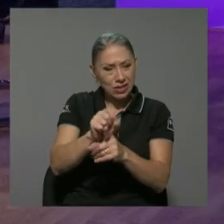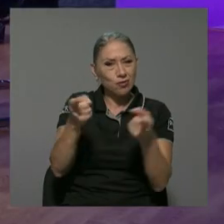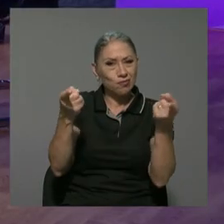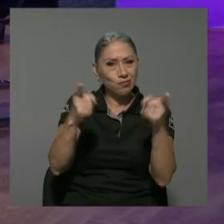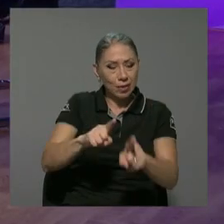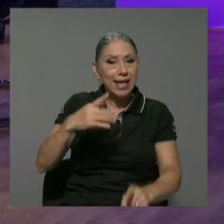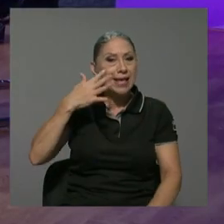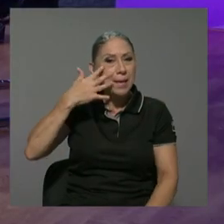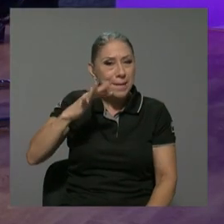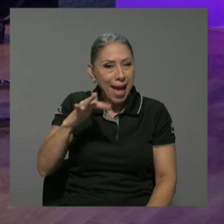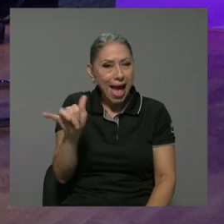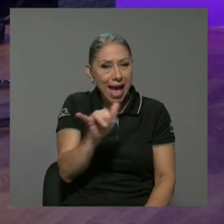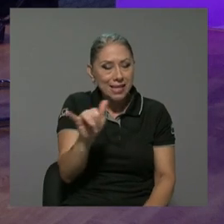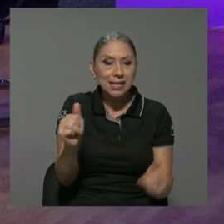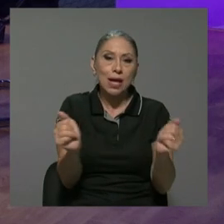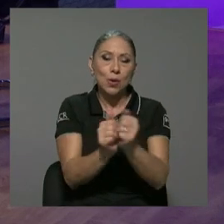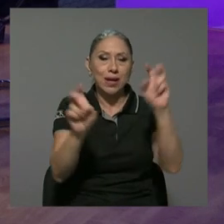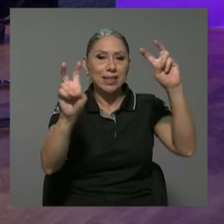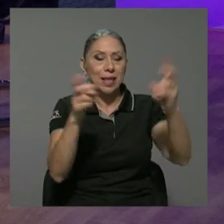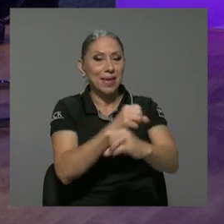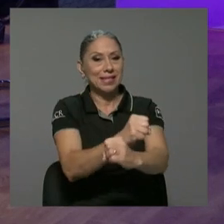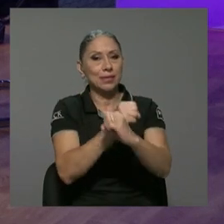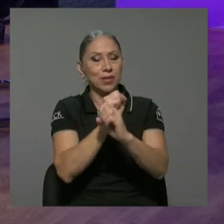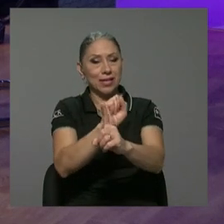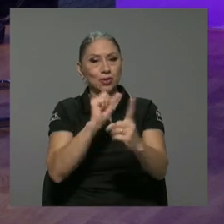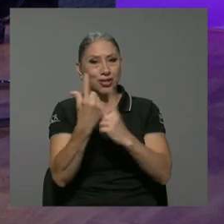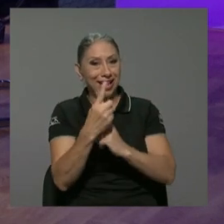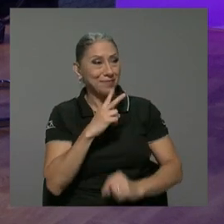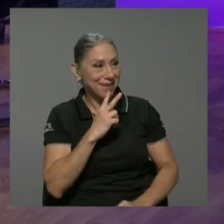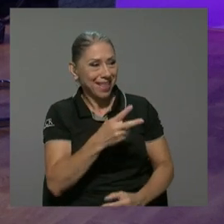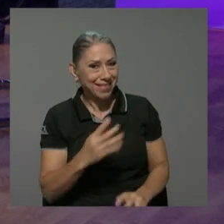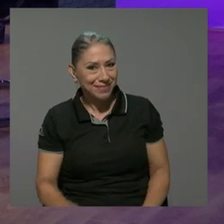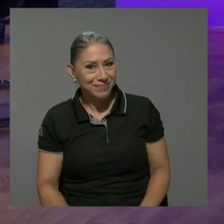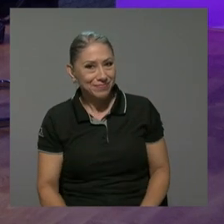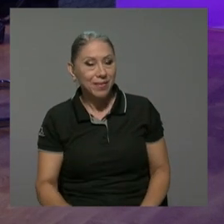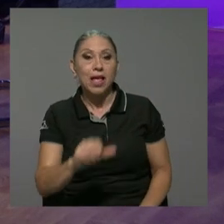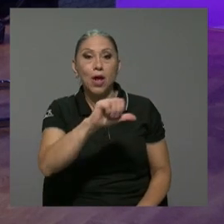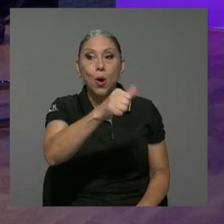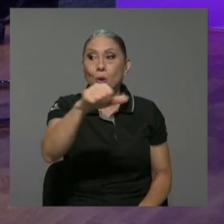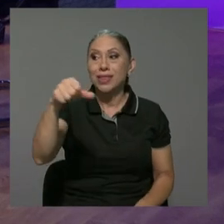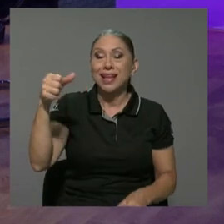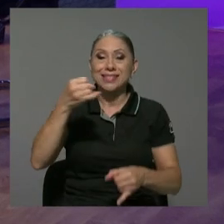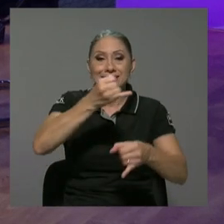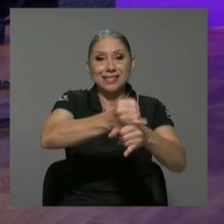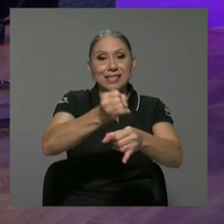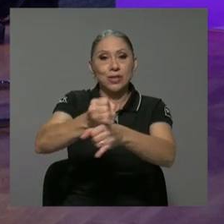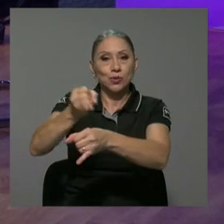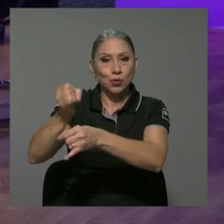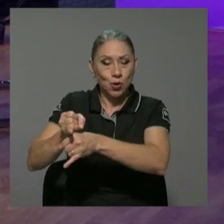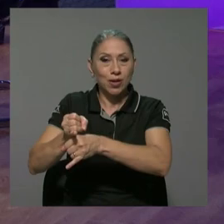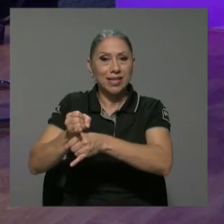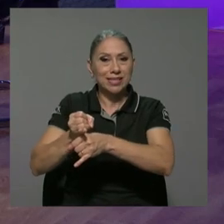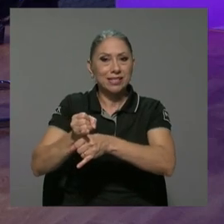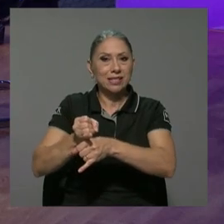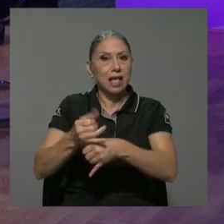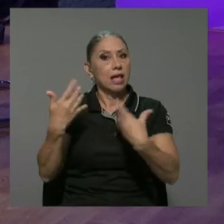tema de la seguridad social, uh-huh, ¿verdad? Uh-huh. Y en otras instituciones que han sido